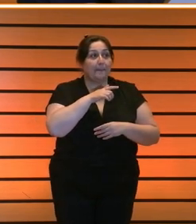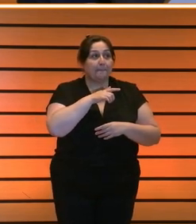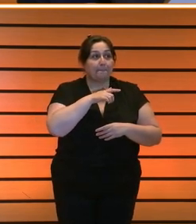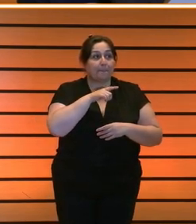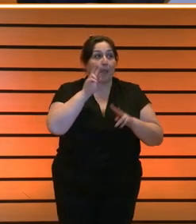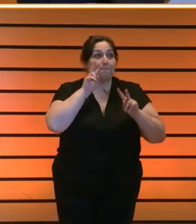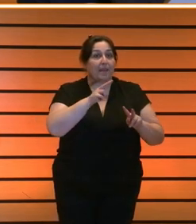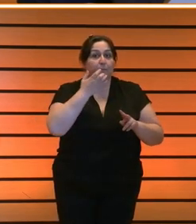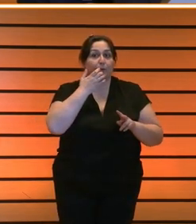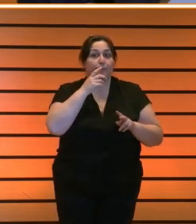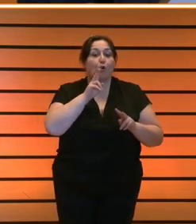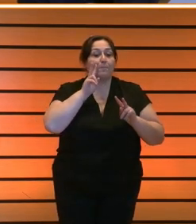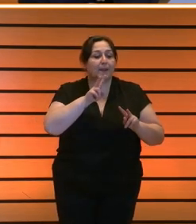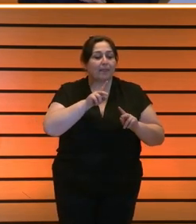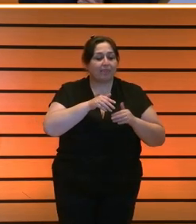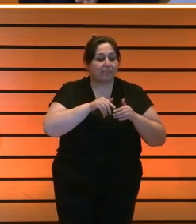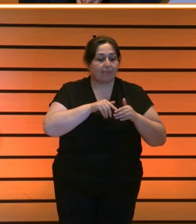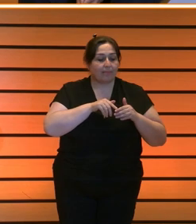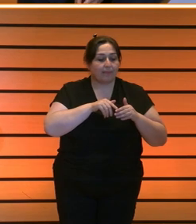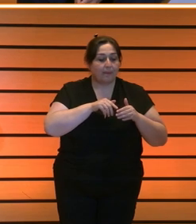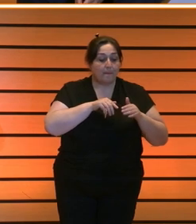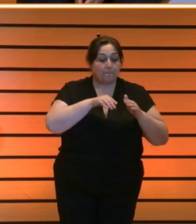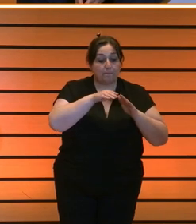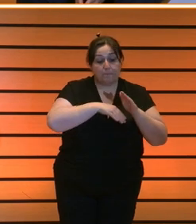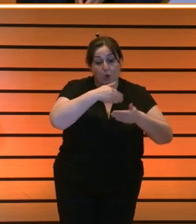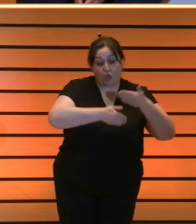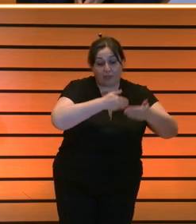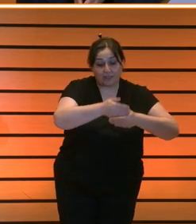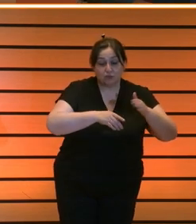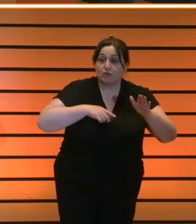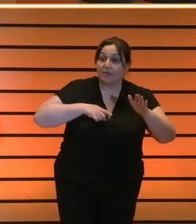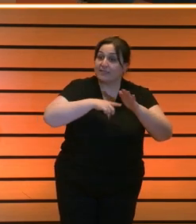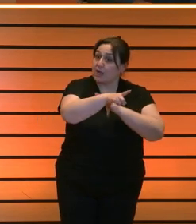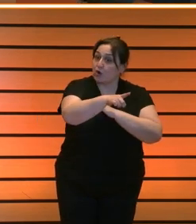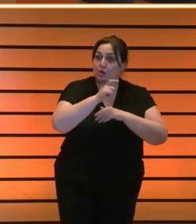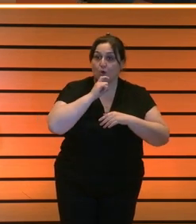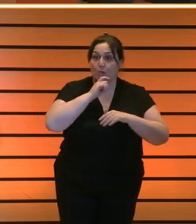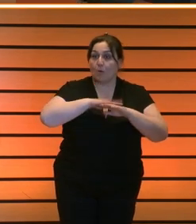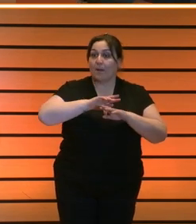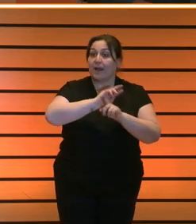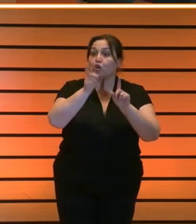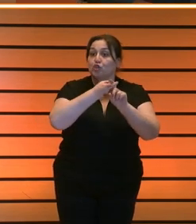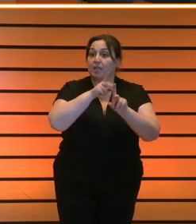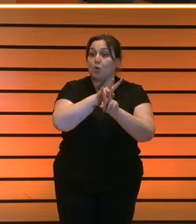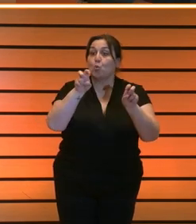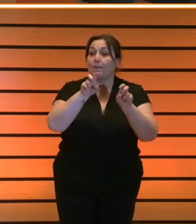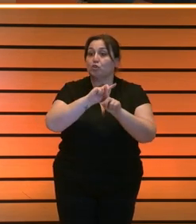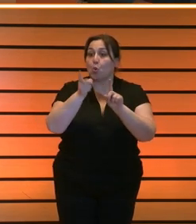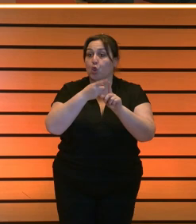ver cómo se desarrollan estos estos procesos de nuevas soluciones tecnológicas